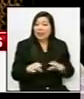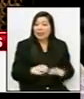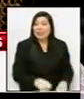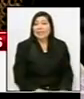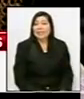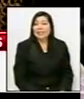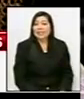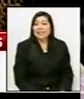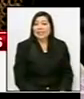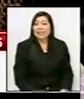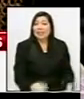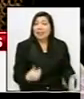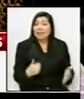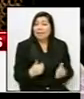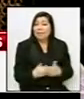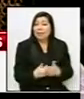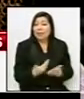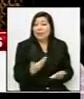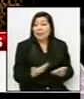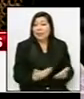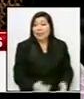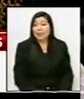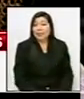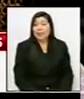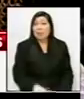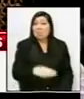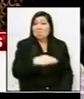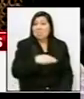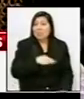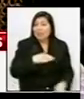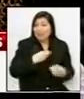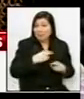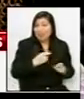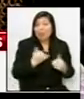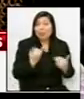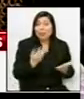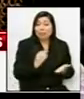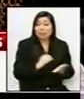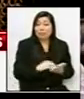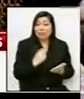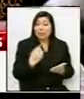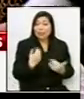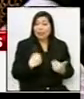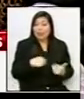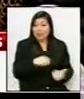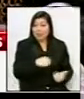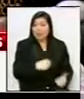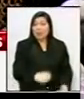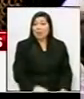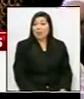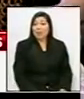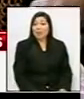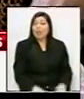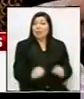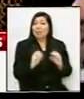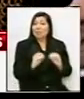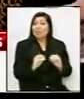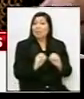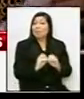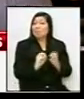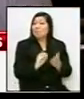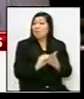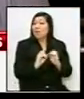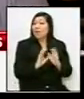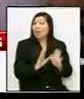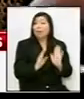realizando frente a esta presunción el Ministerio Público. Entonces, es en ese entender que nosotros lo planteamos claramente